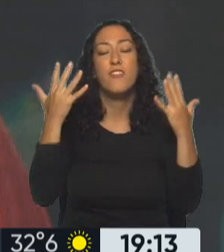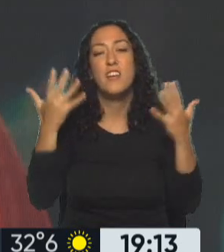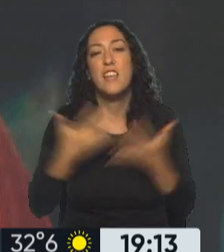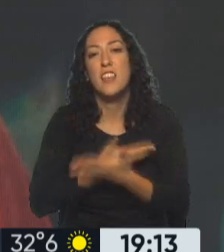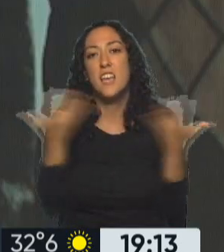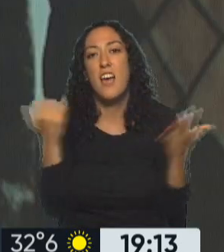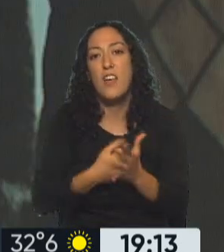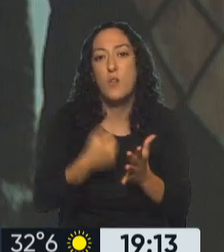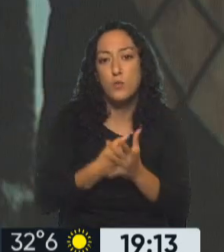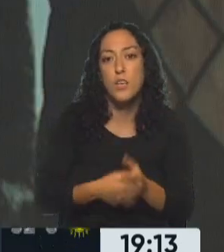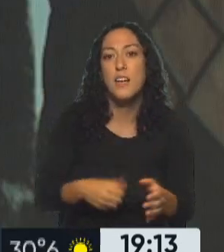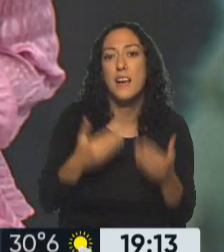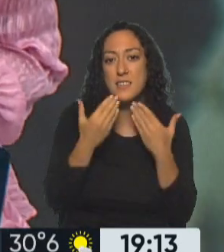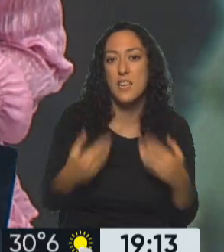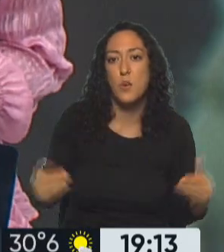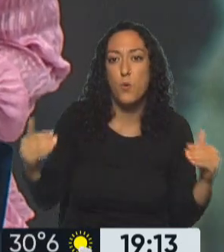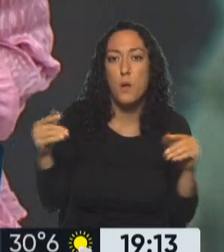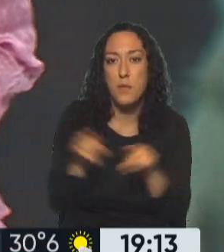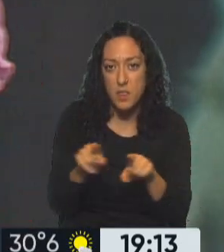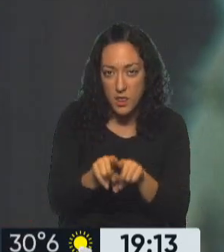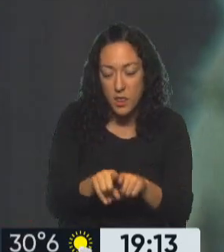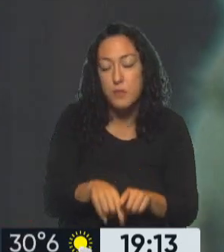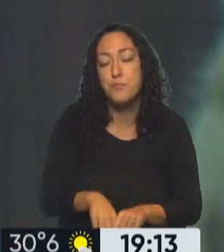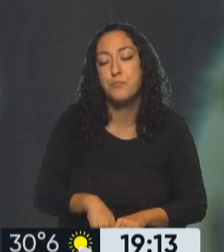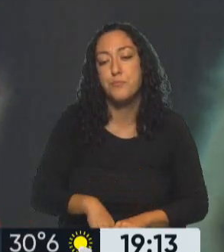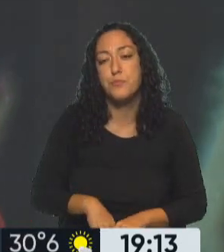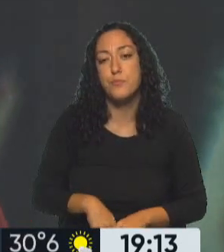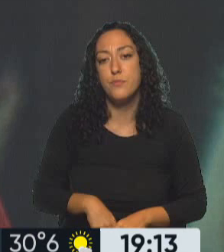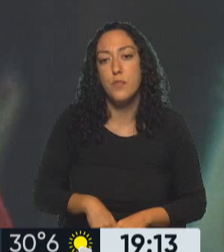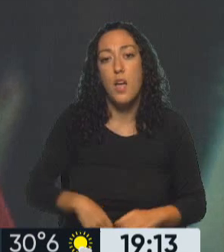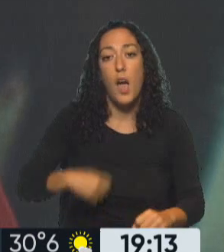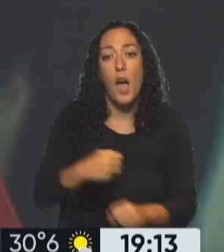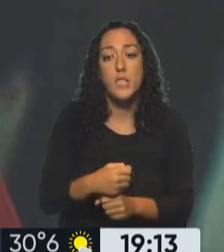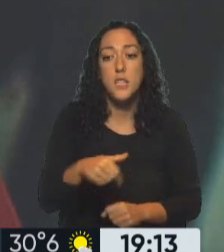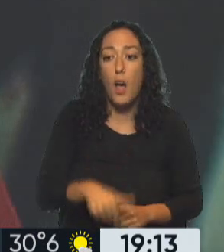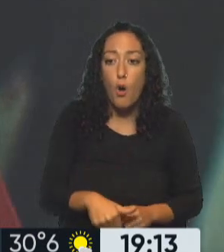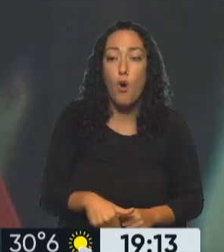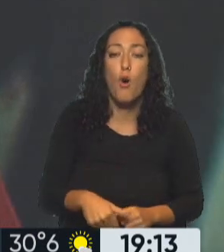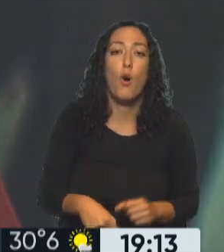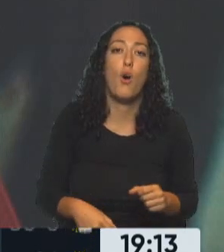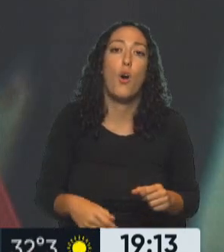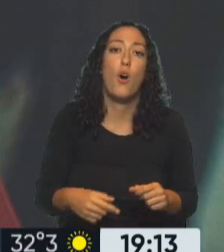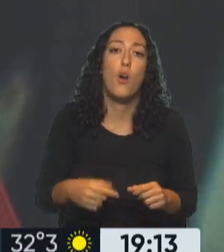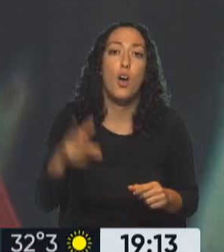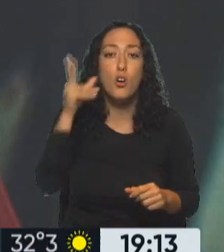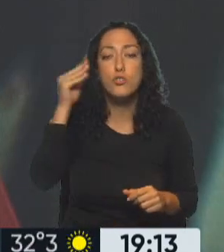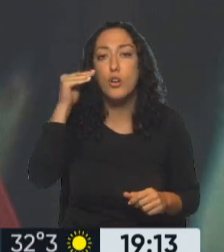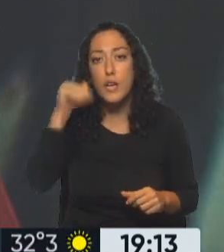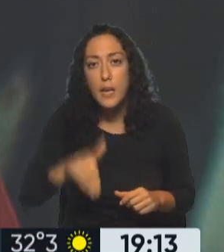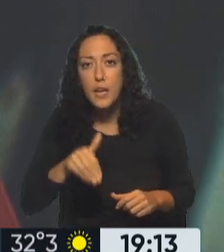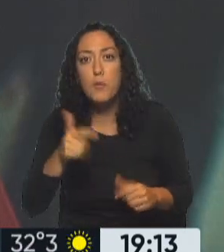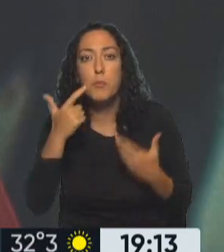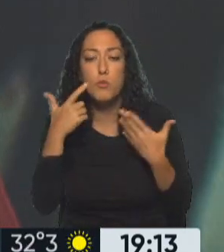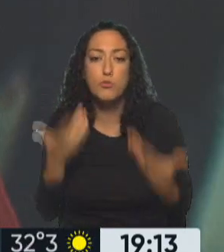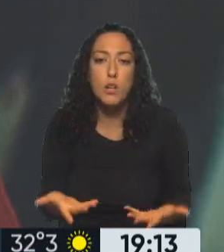Gracias, Diana. Vamos a estar, gracias, Leti, hablando de por qué todavía es necesario reflejar y remarcar este 8M. Cuando